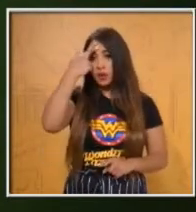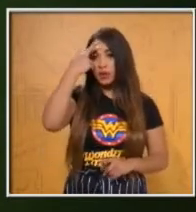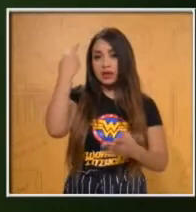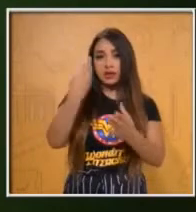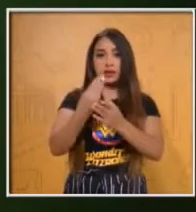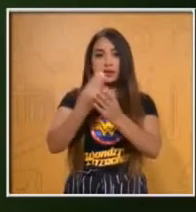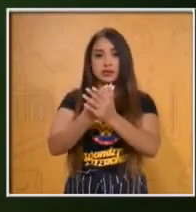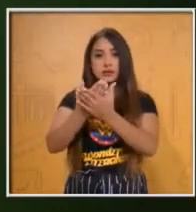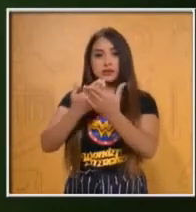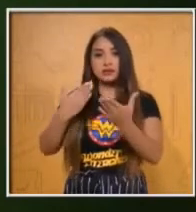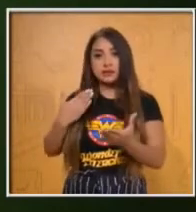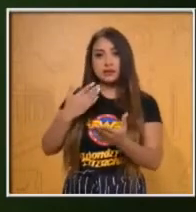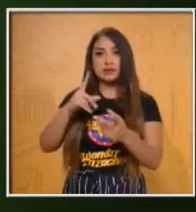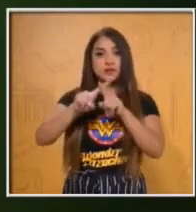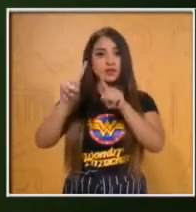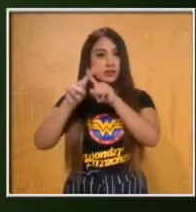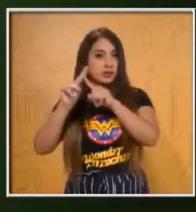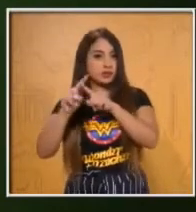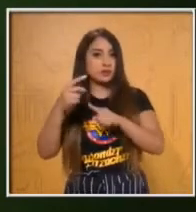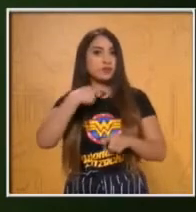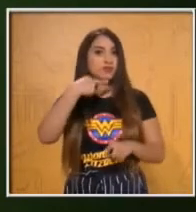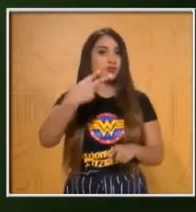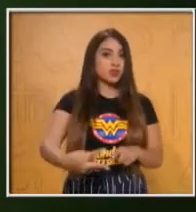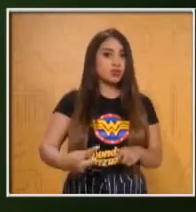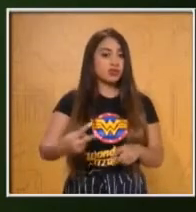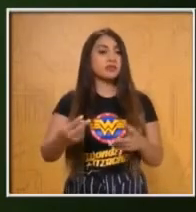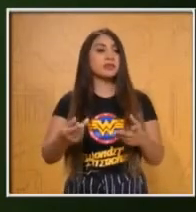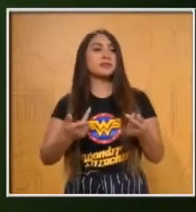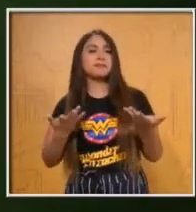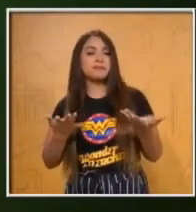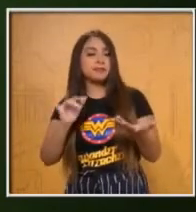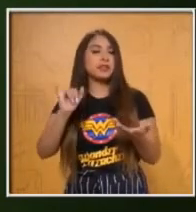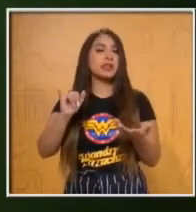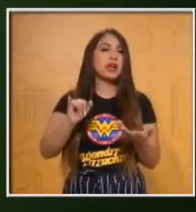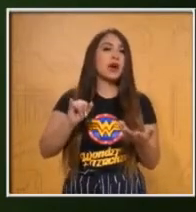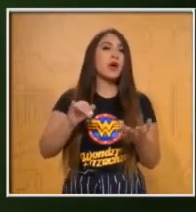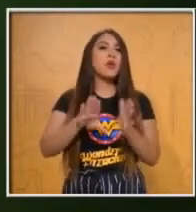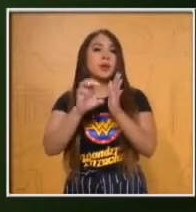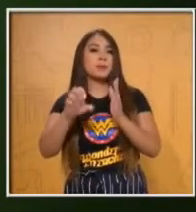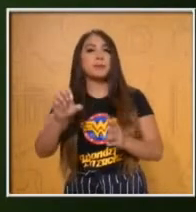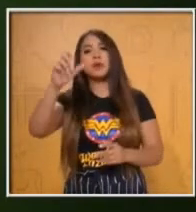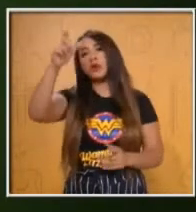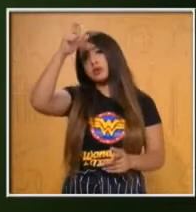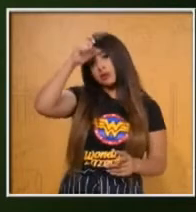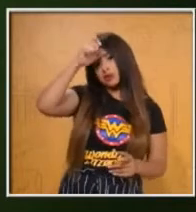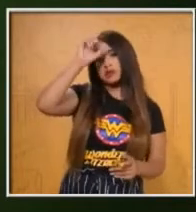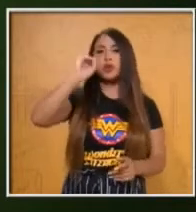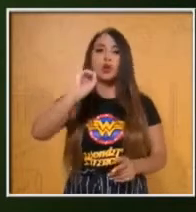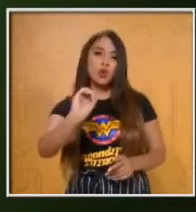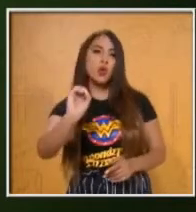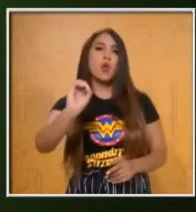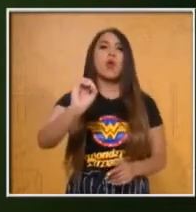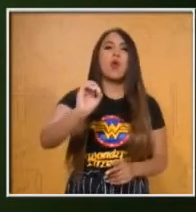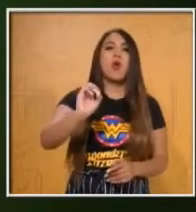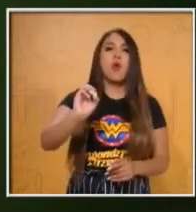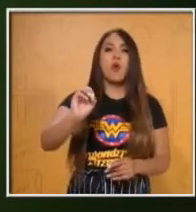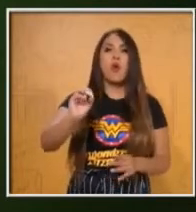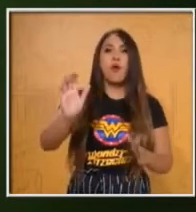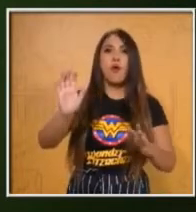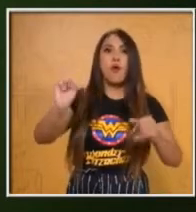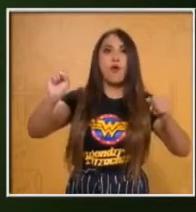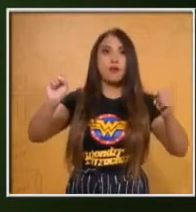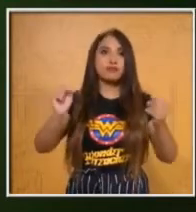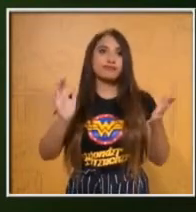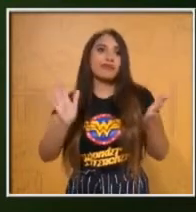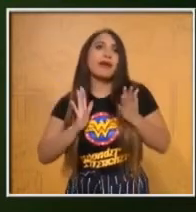que utilizamos diferentes voces y entonaciones de acuerdo a los signos, ya sea de interrogación o admiración. Y entonces ahí